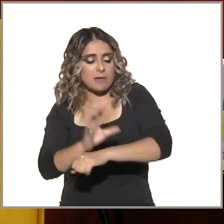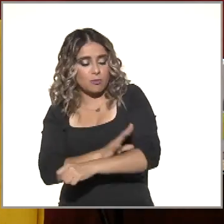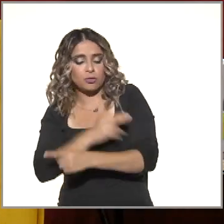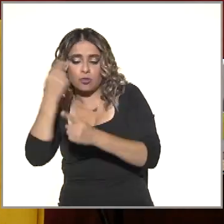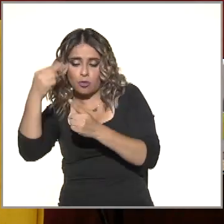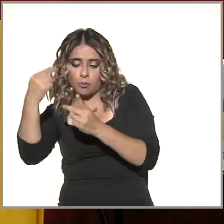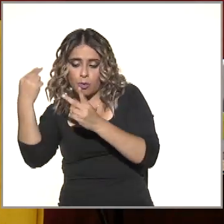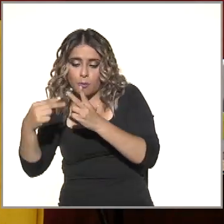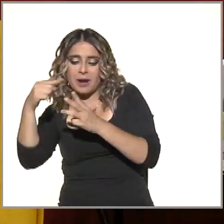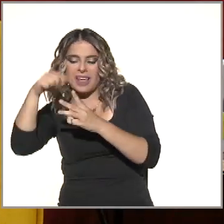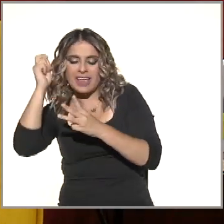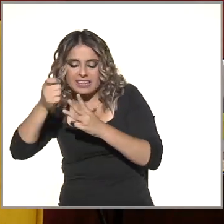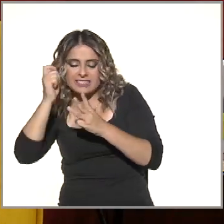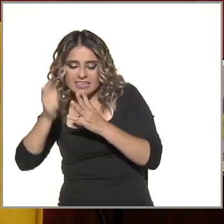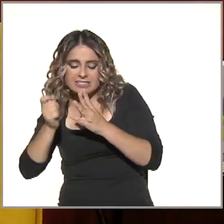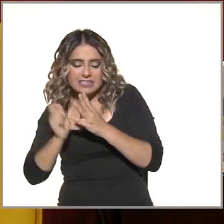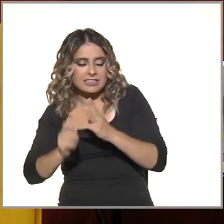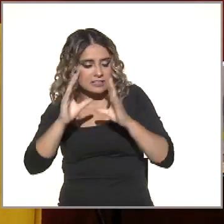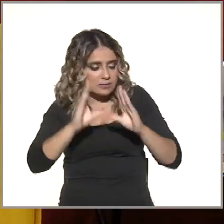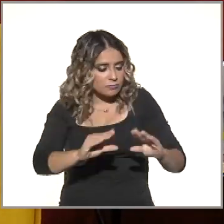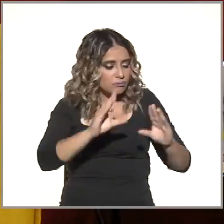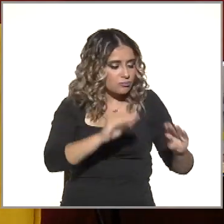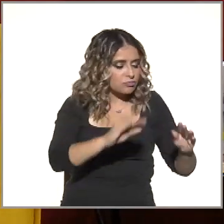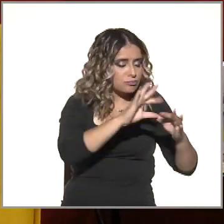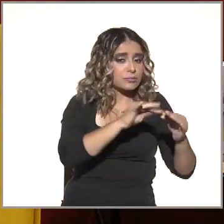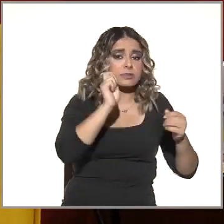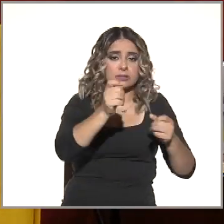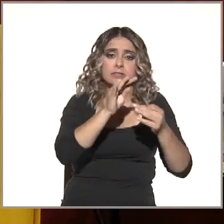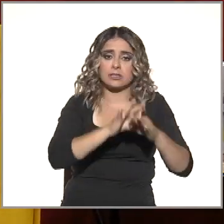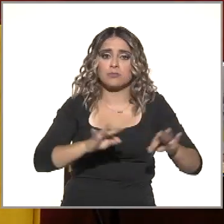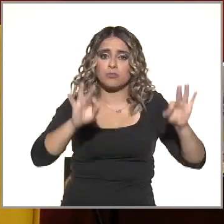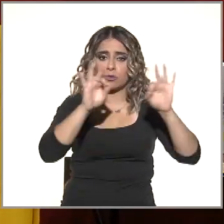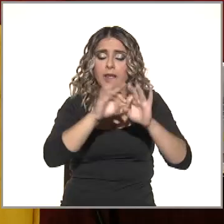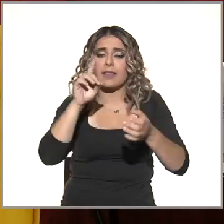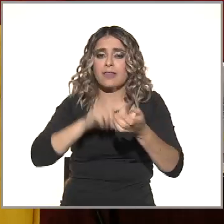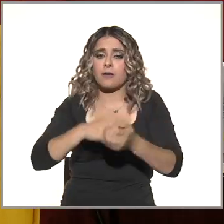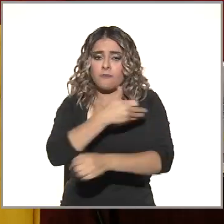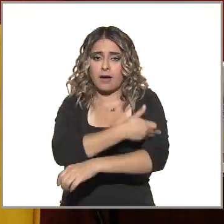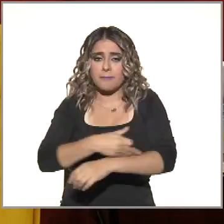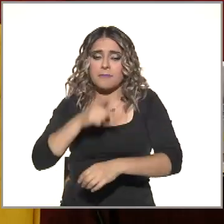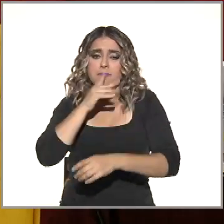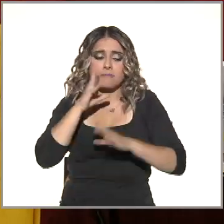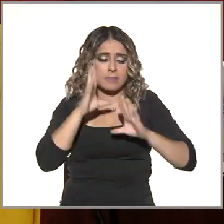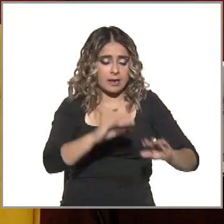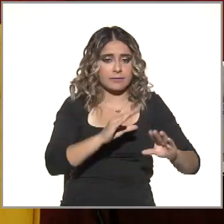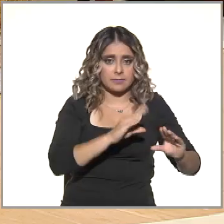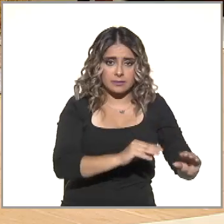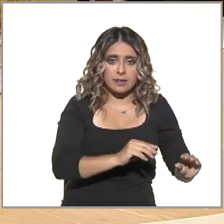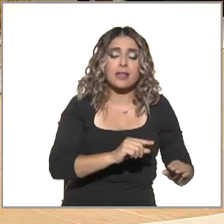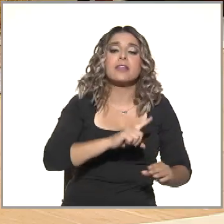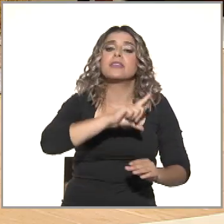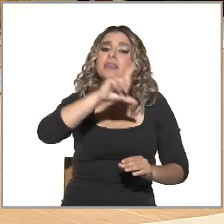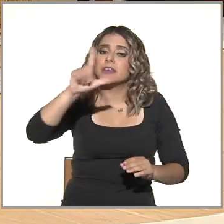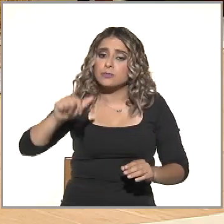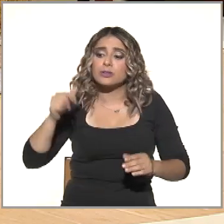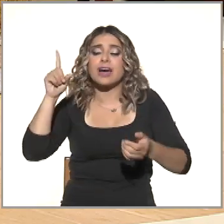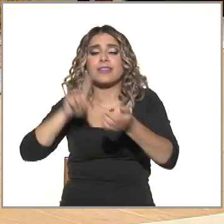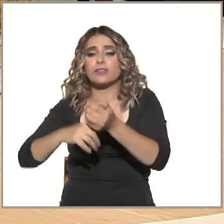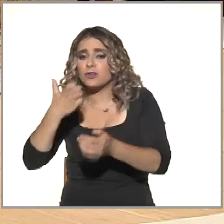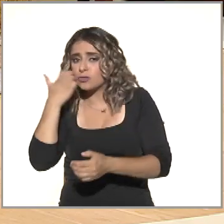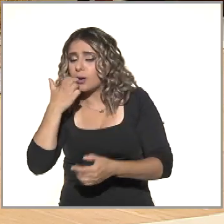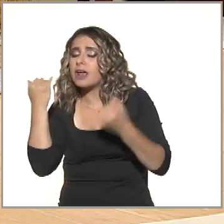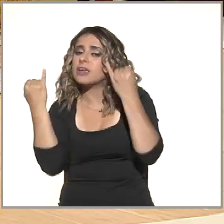recibimos en la familia y en el medio social en que vivimos. Después debiéramos seguirla recibiendo en la